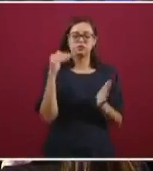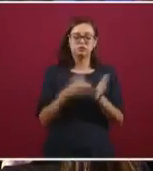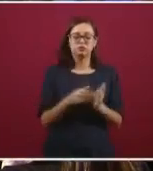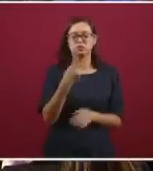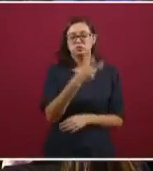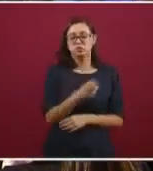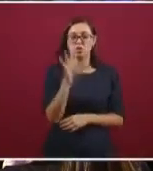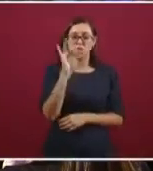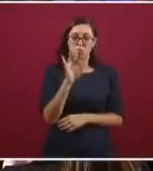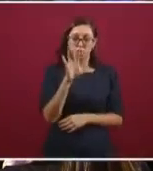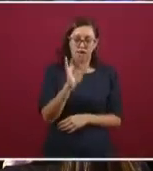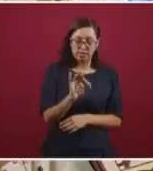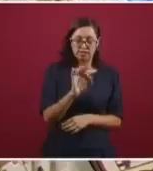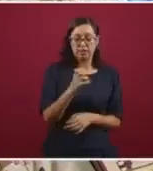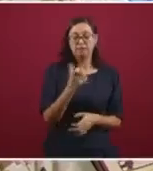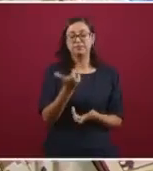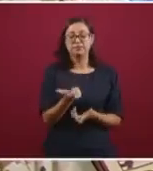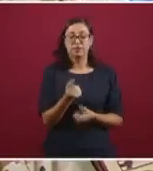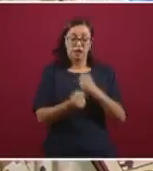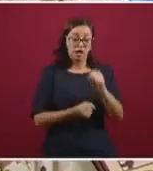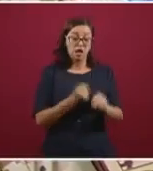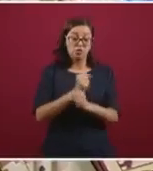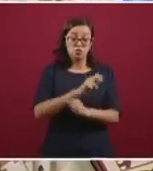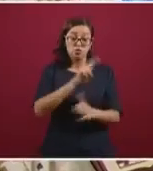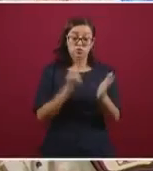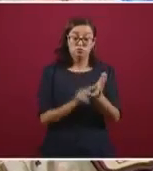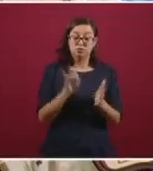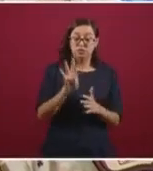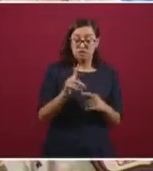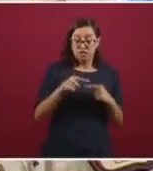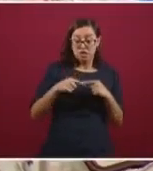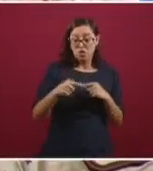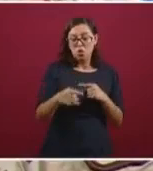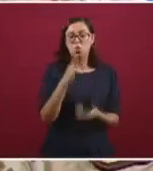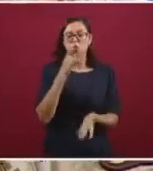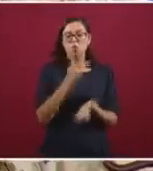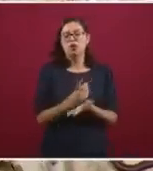32.340 armas. En el 2019, en la presente administración, solamente